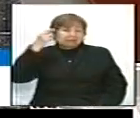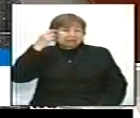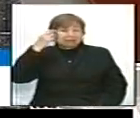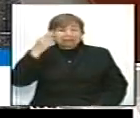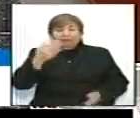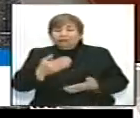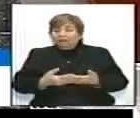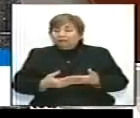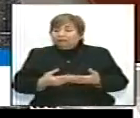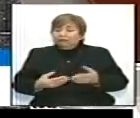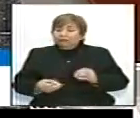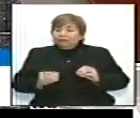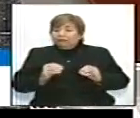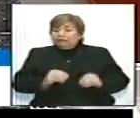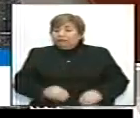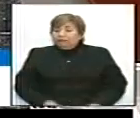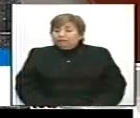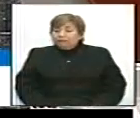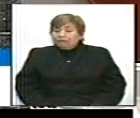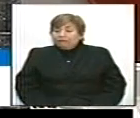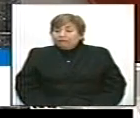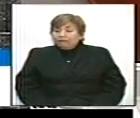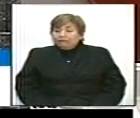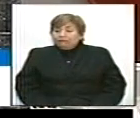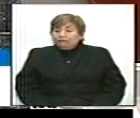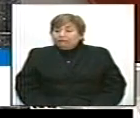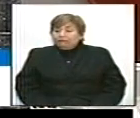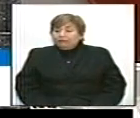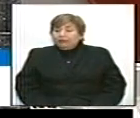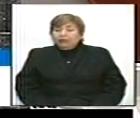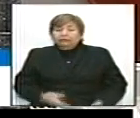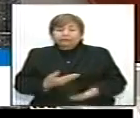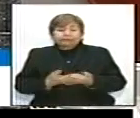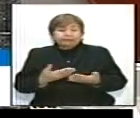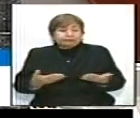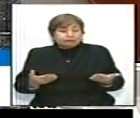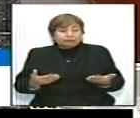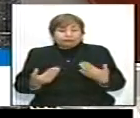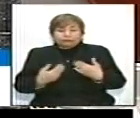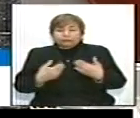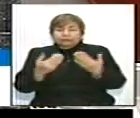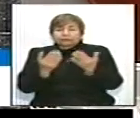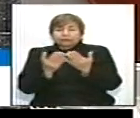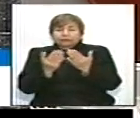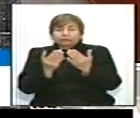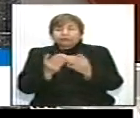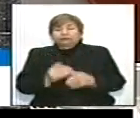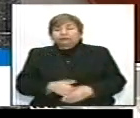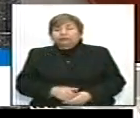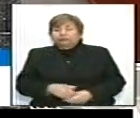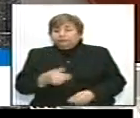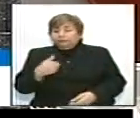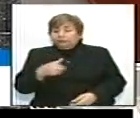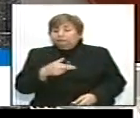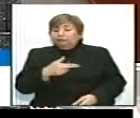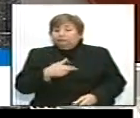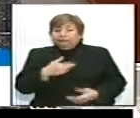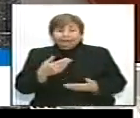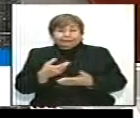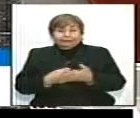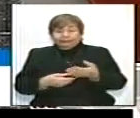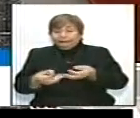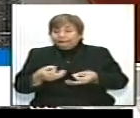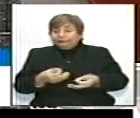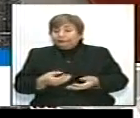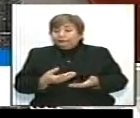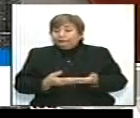tenga puertas abiertas hacia la comunidad. En cuanto a los bienes y recursos educativos, nosotros hemos garantizado la provisión